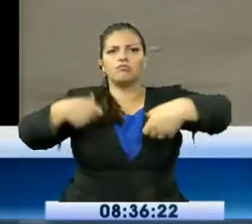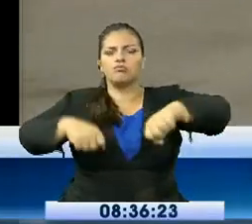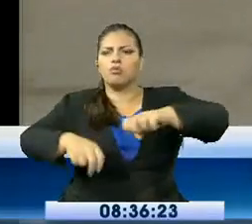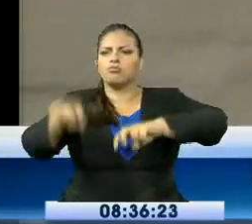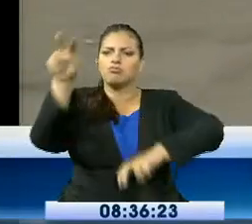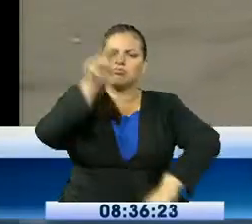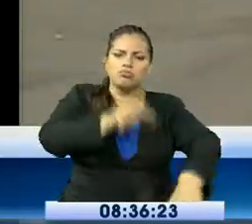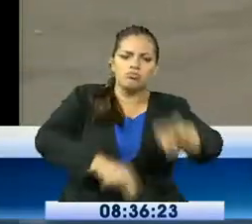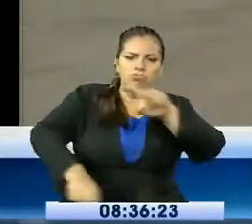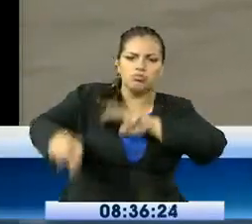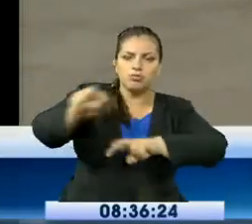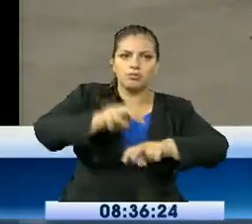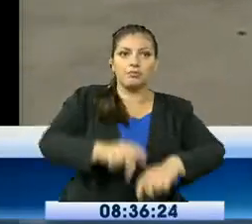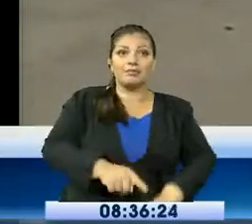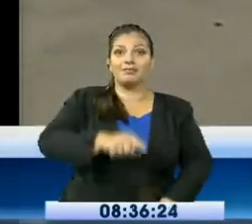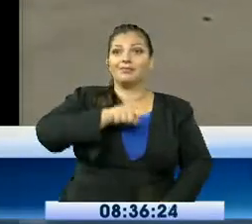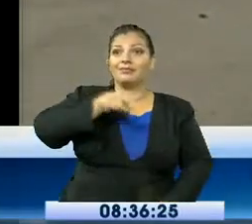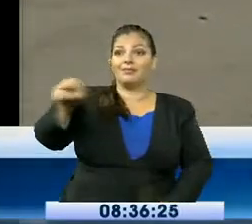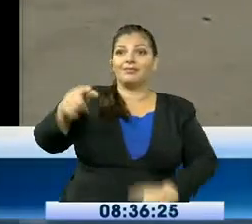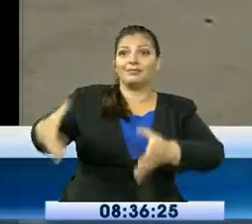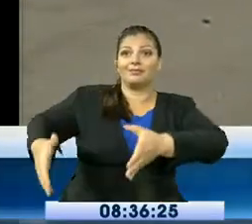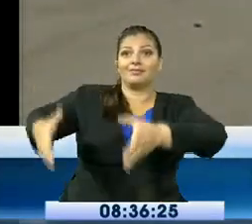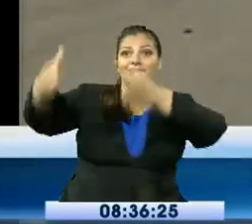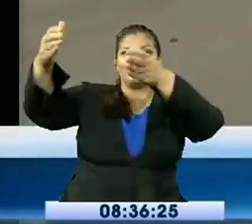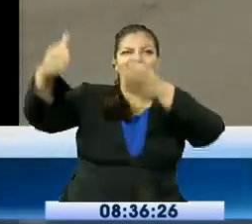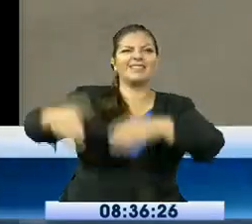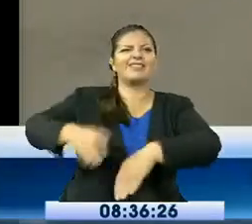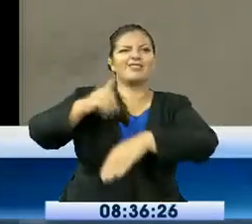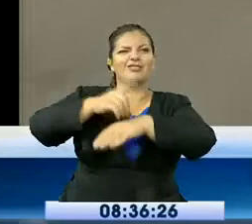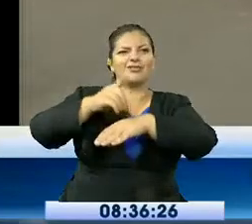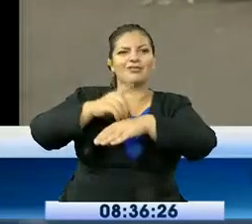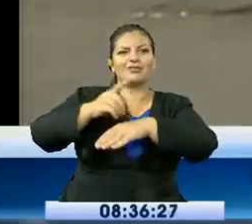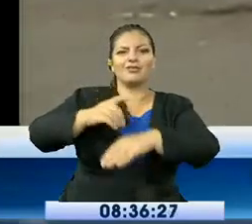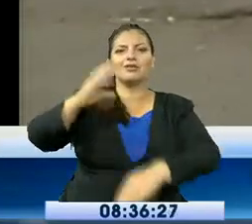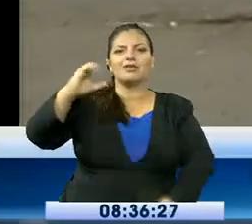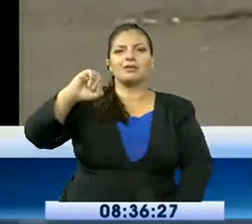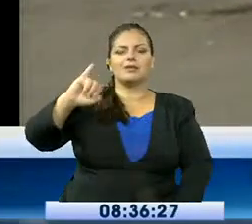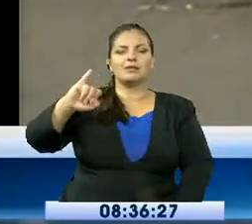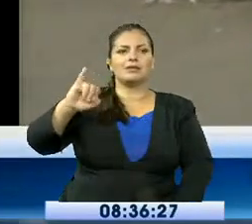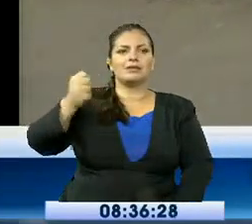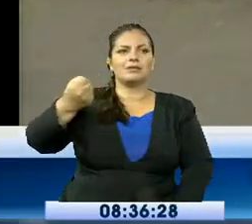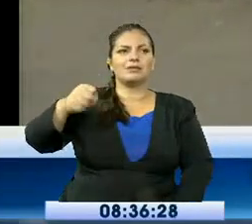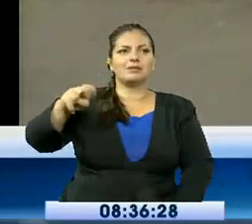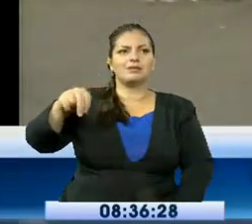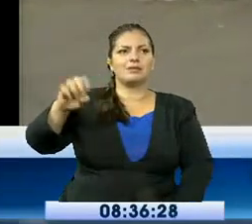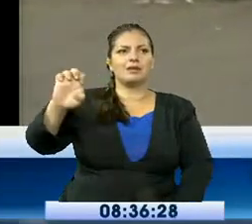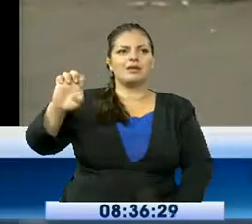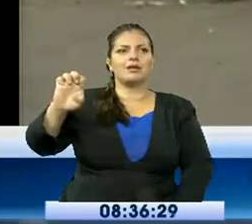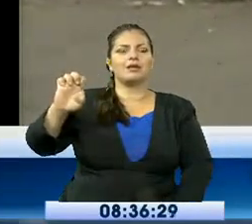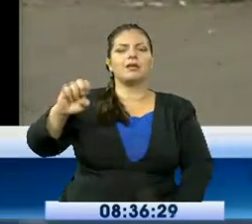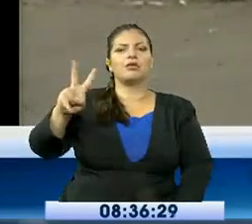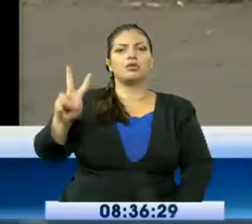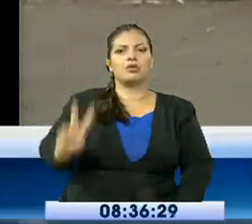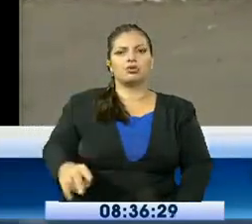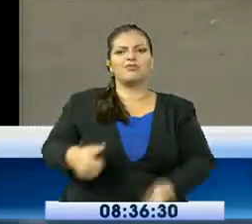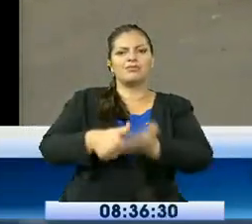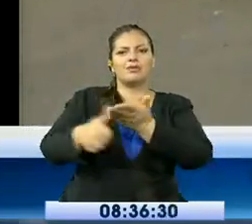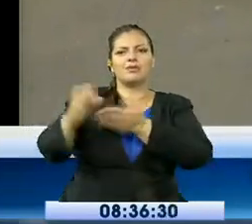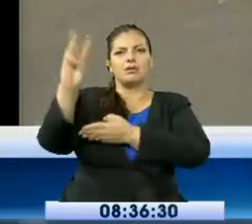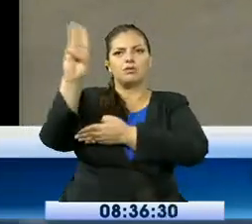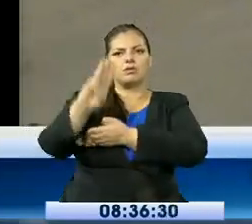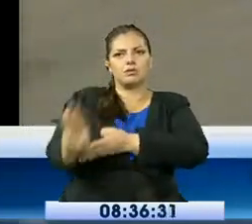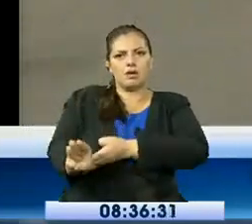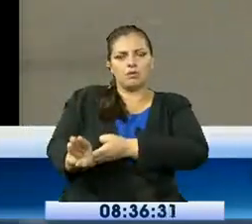cisne 2 es acá en donde encontramos que también desde el día viernes nos han informado de que 10 personas han sido